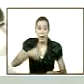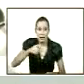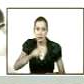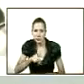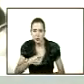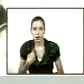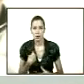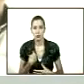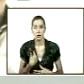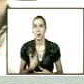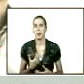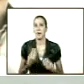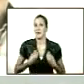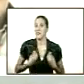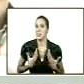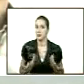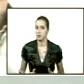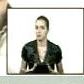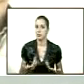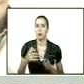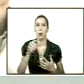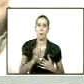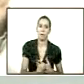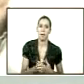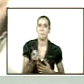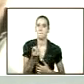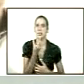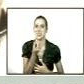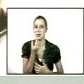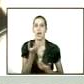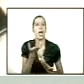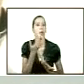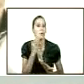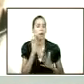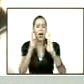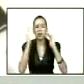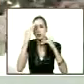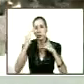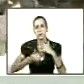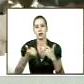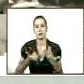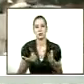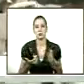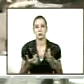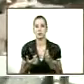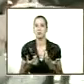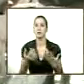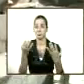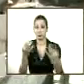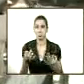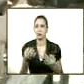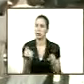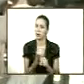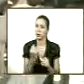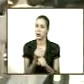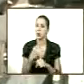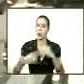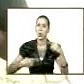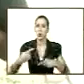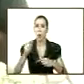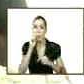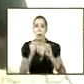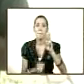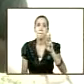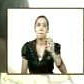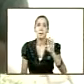uno para mantenerse, porque uno compra medicina. Yo parezco de por lo menos atención, que es lo que más... Cumpliendo con su rutina diaria, Pedro